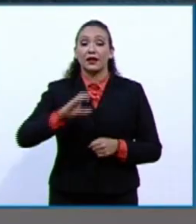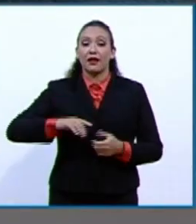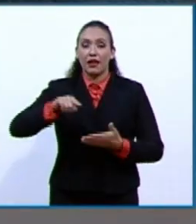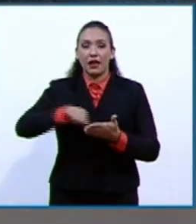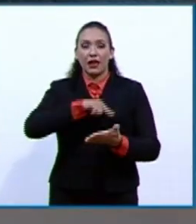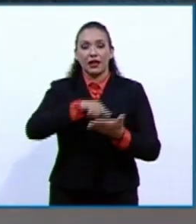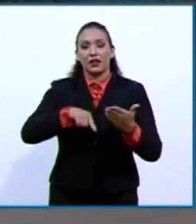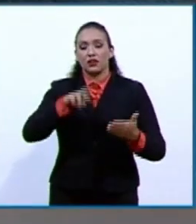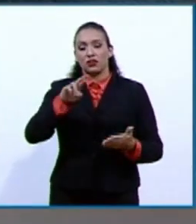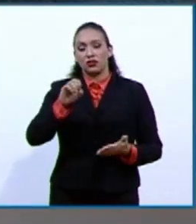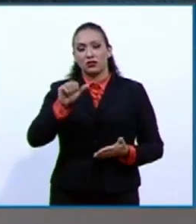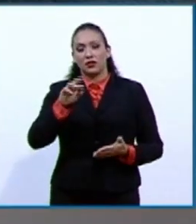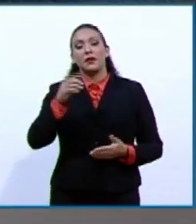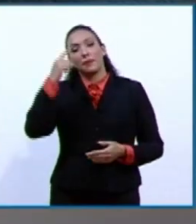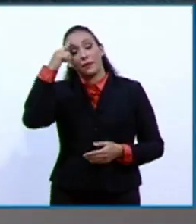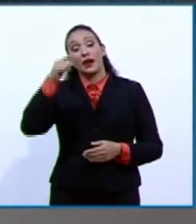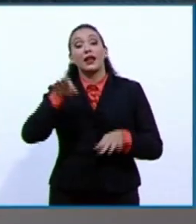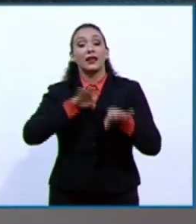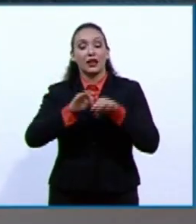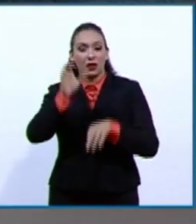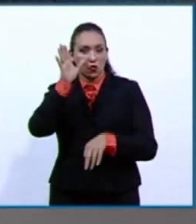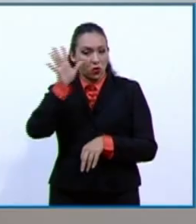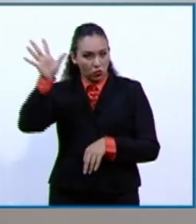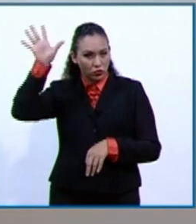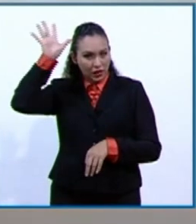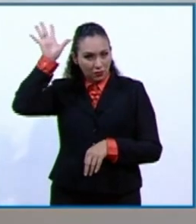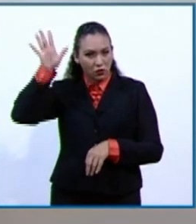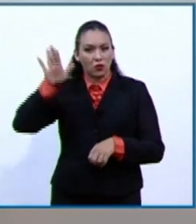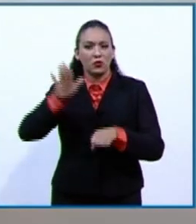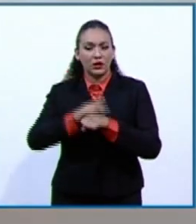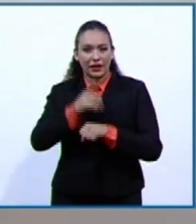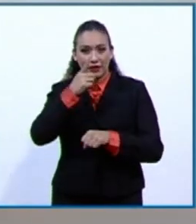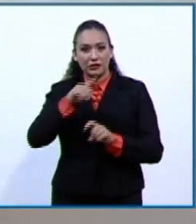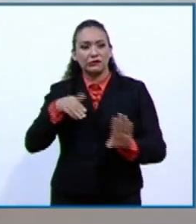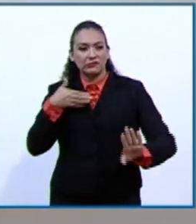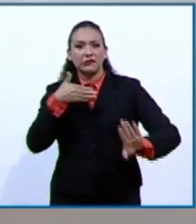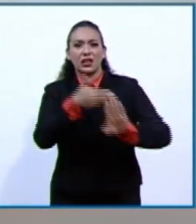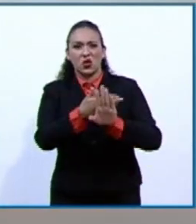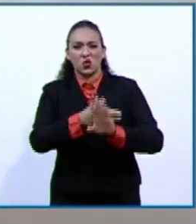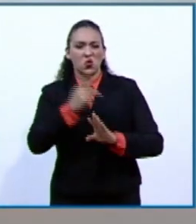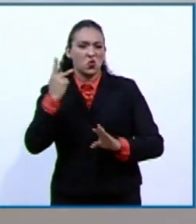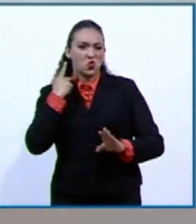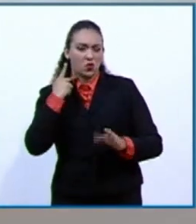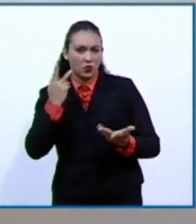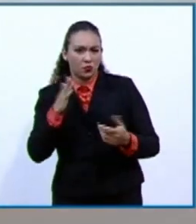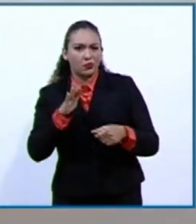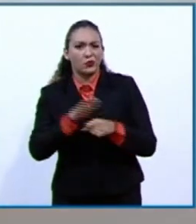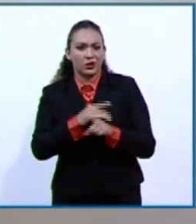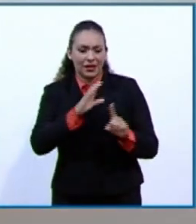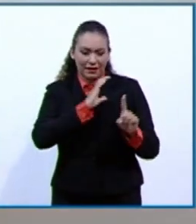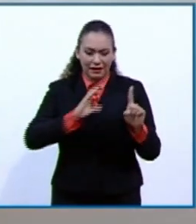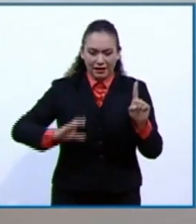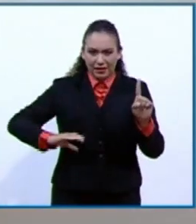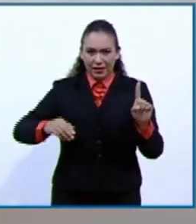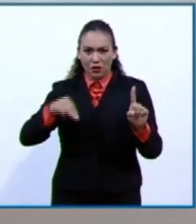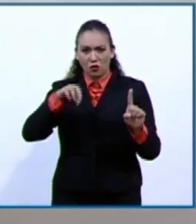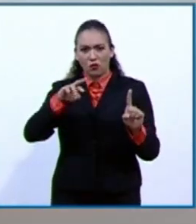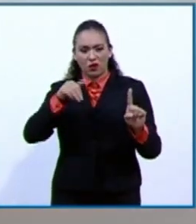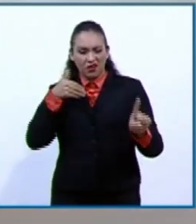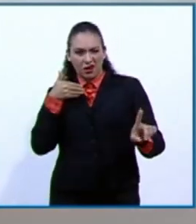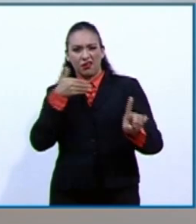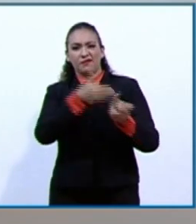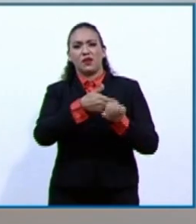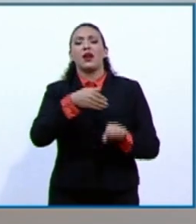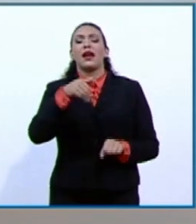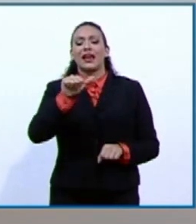Rojo de la Vega como alcaldesa en Cuauhtémoc por presunta violencia política de género en agravio de la candidata de Morena, Katy